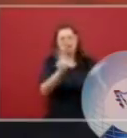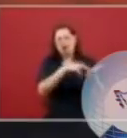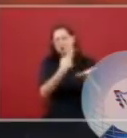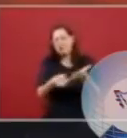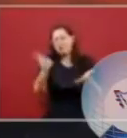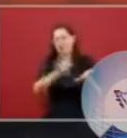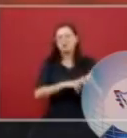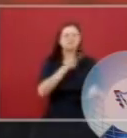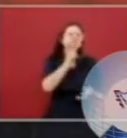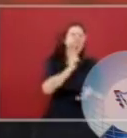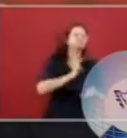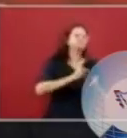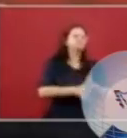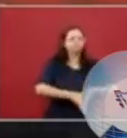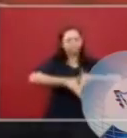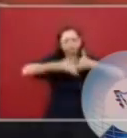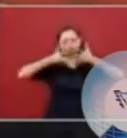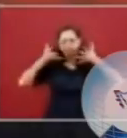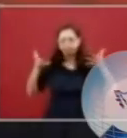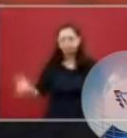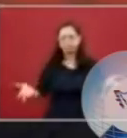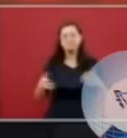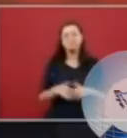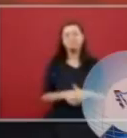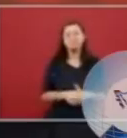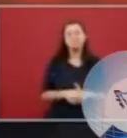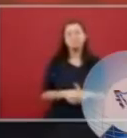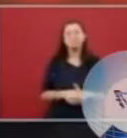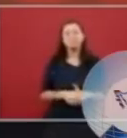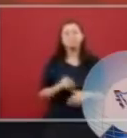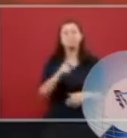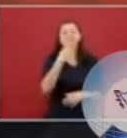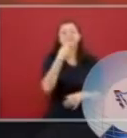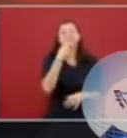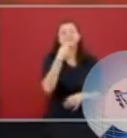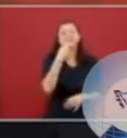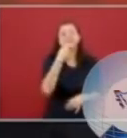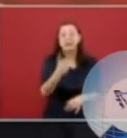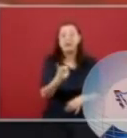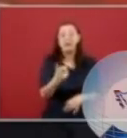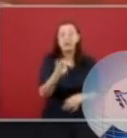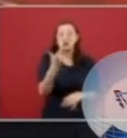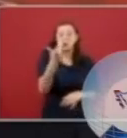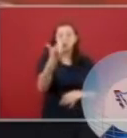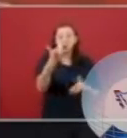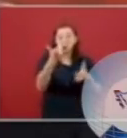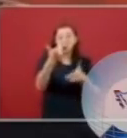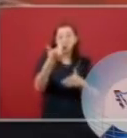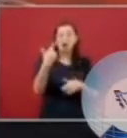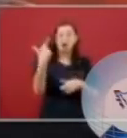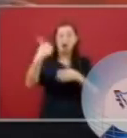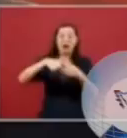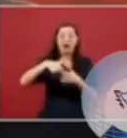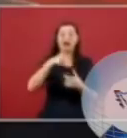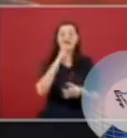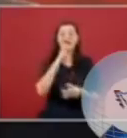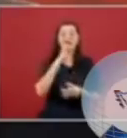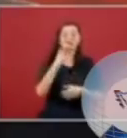petróleo. Bueno, llegaron a decir que iba a bajar el precio de los